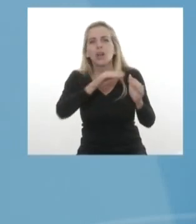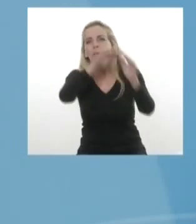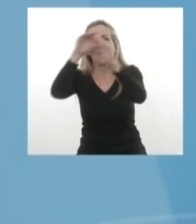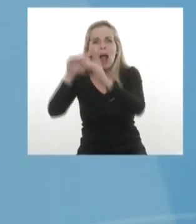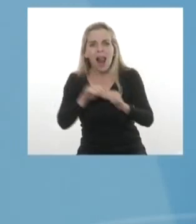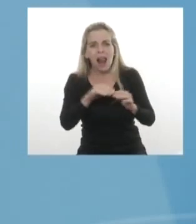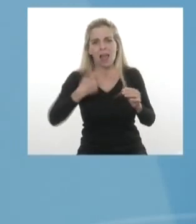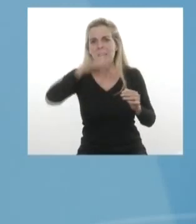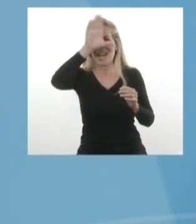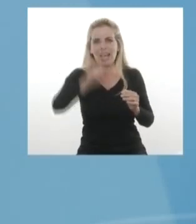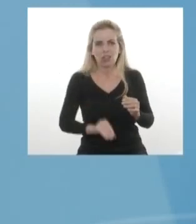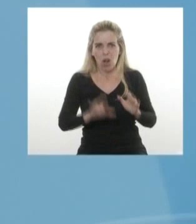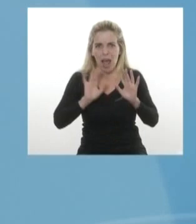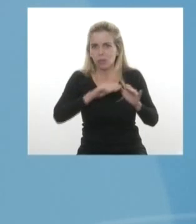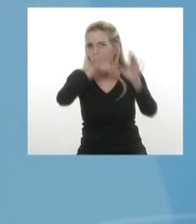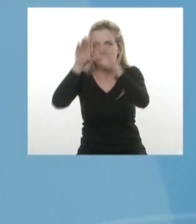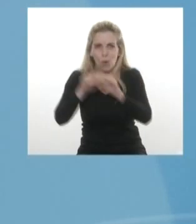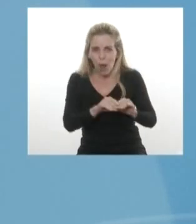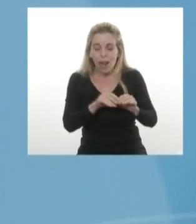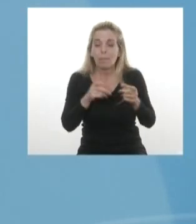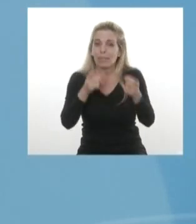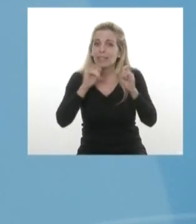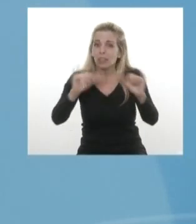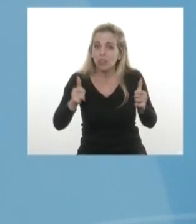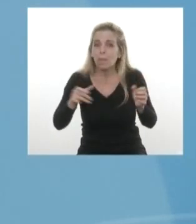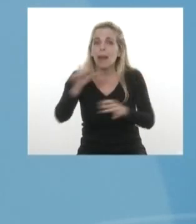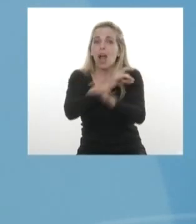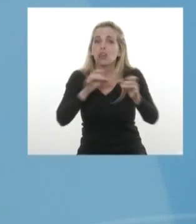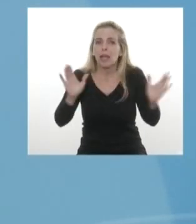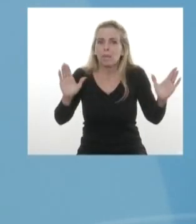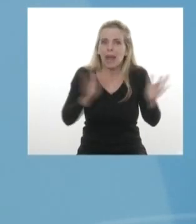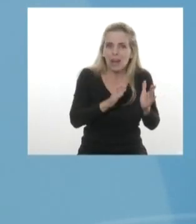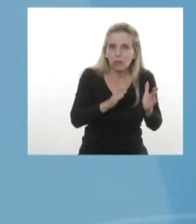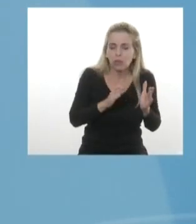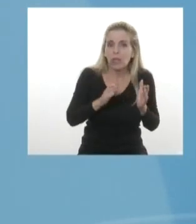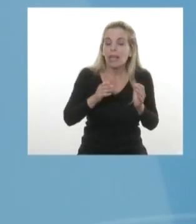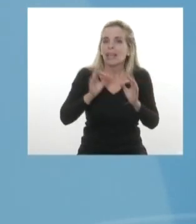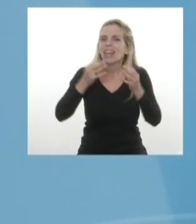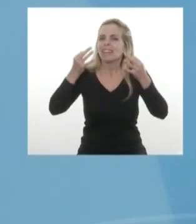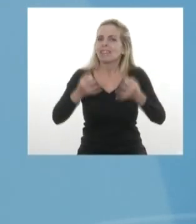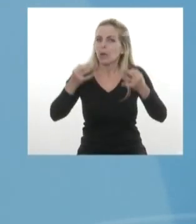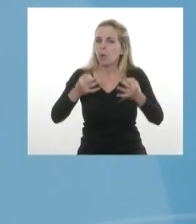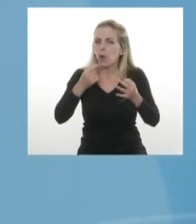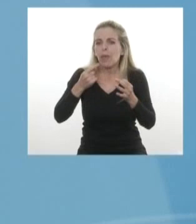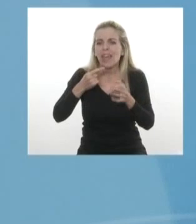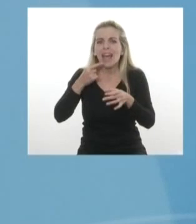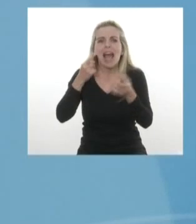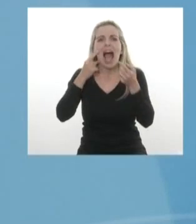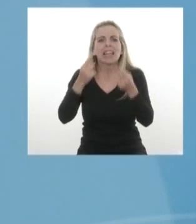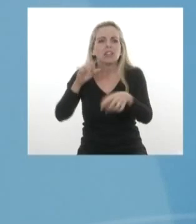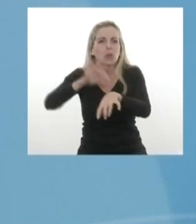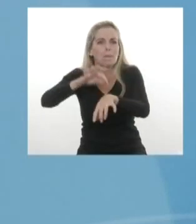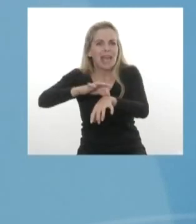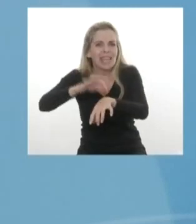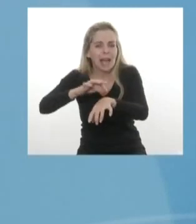pandemia, minimizar el número de contagios y garantizar la atención hospitalaria